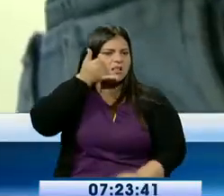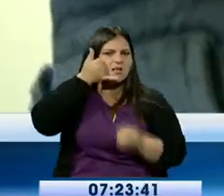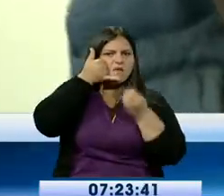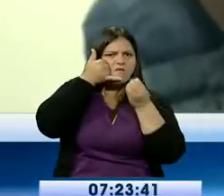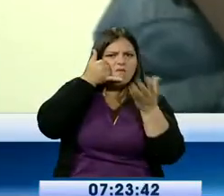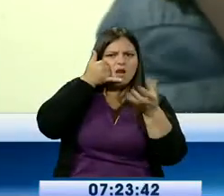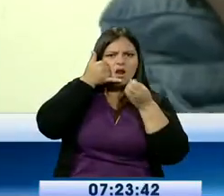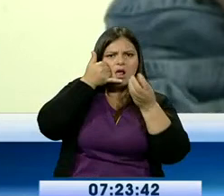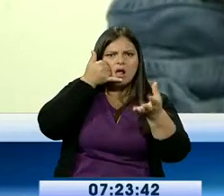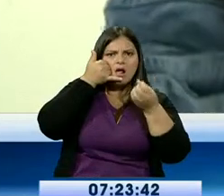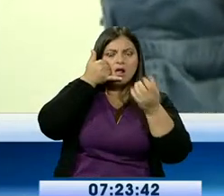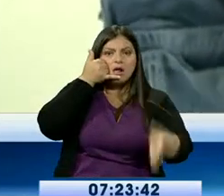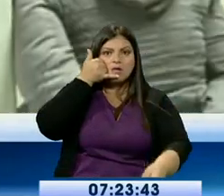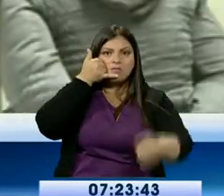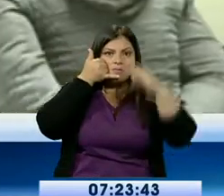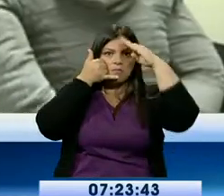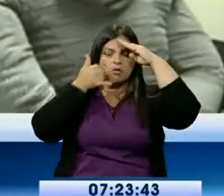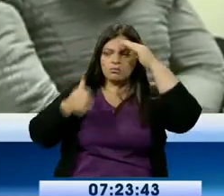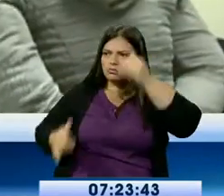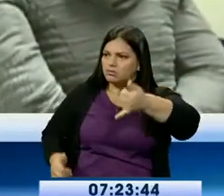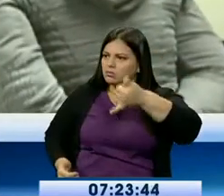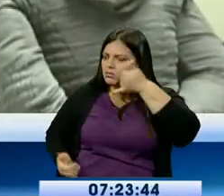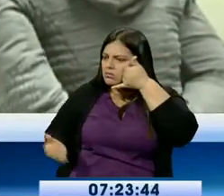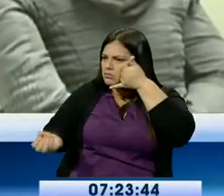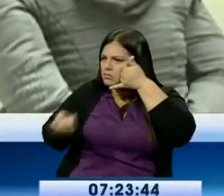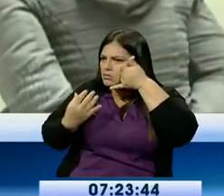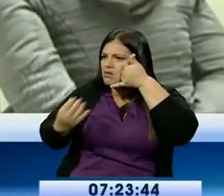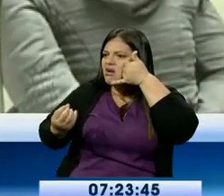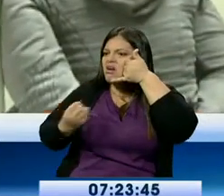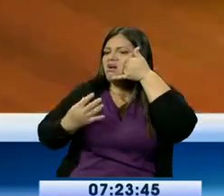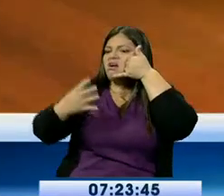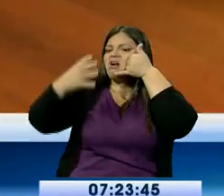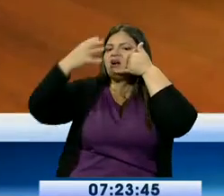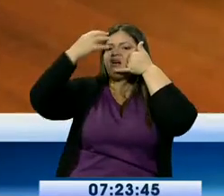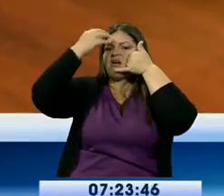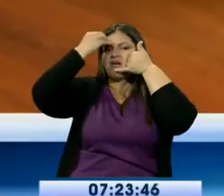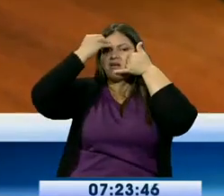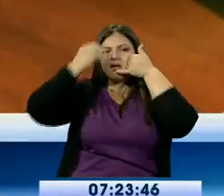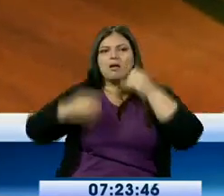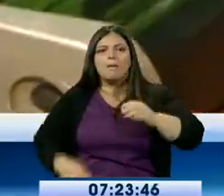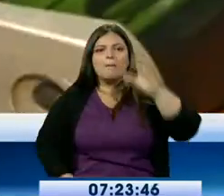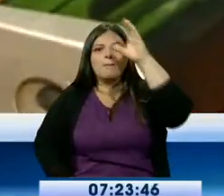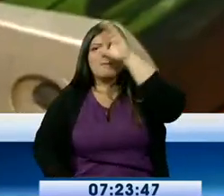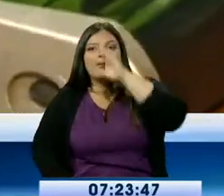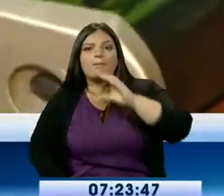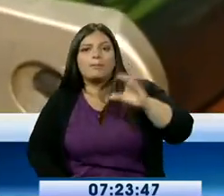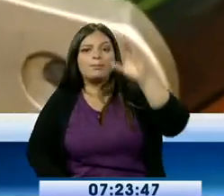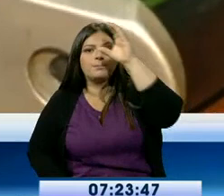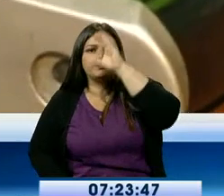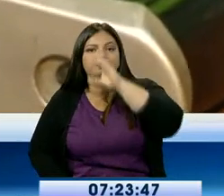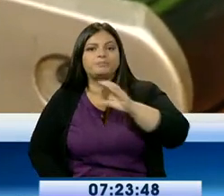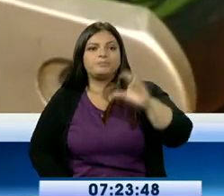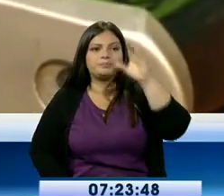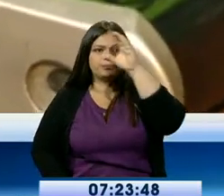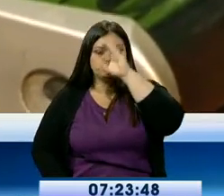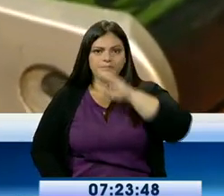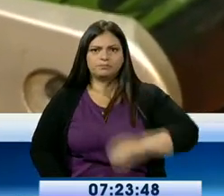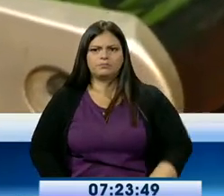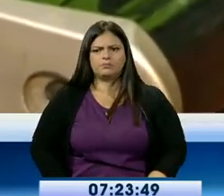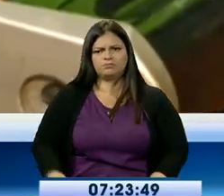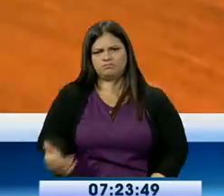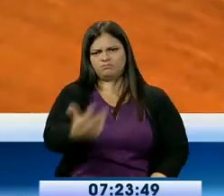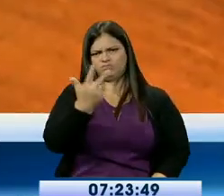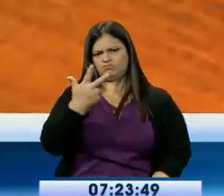a realizarles una requisa. Sabían de la peligrosidad de los sujetos. Las denuncias revelaban que amedrentaban a las víctimas con armas de